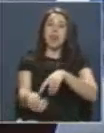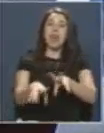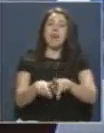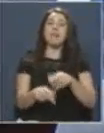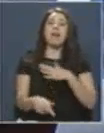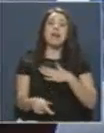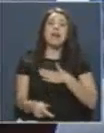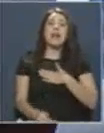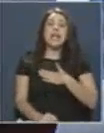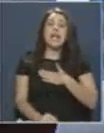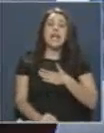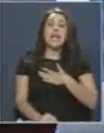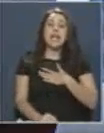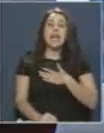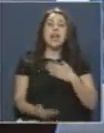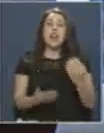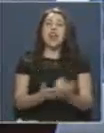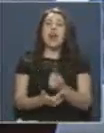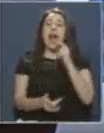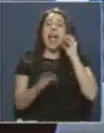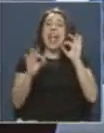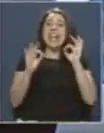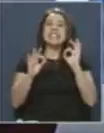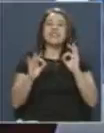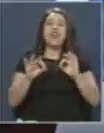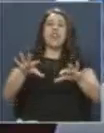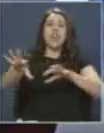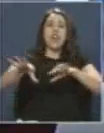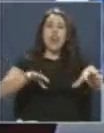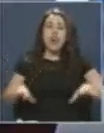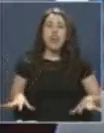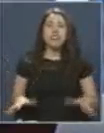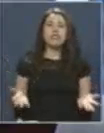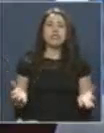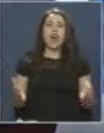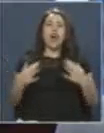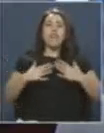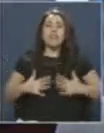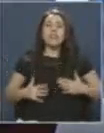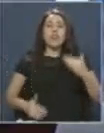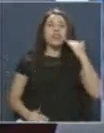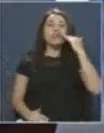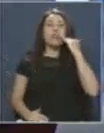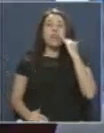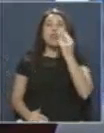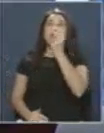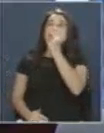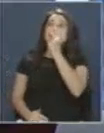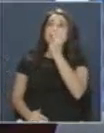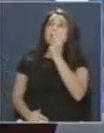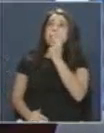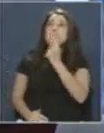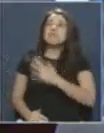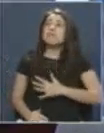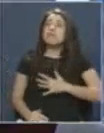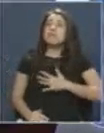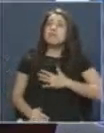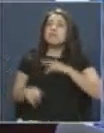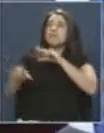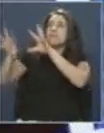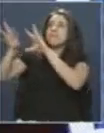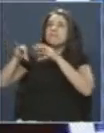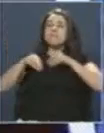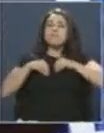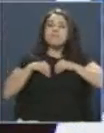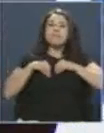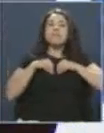la búsqueda de éxitos o logros materiales o físicos, el niño lo lleva a su colegio